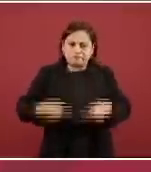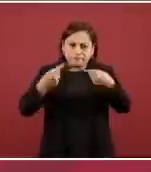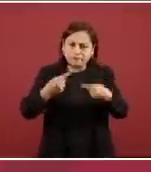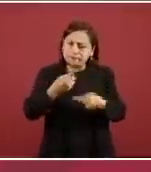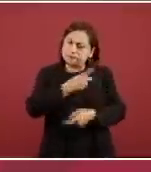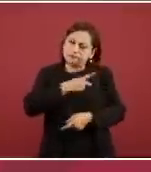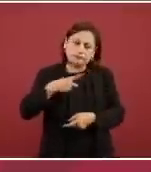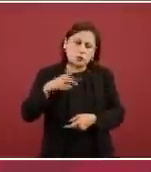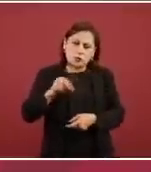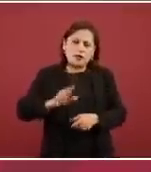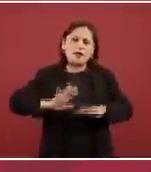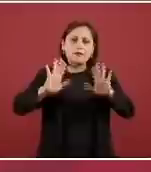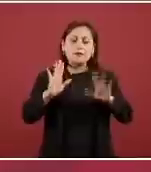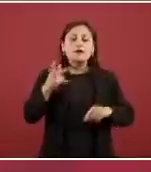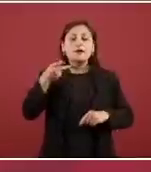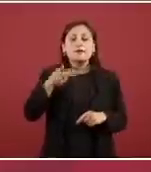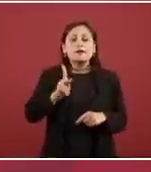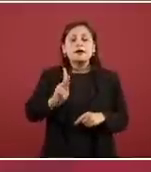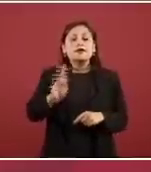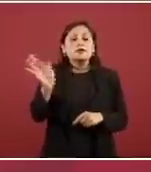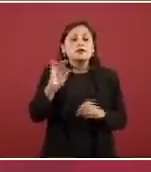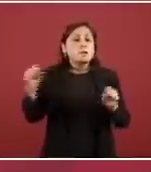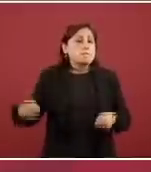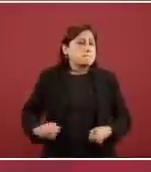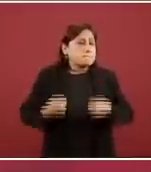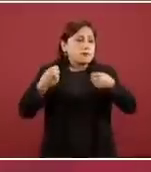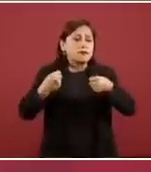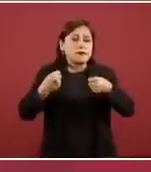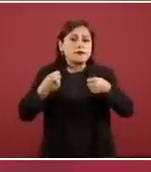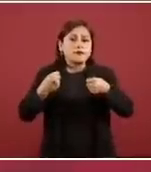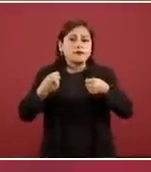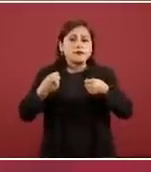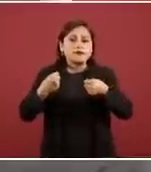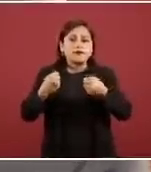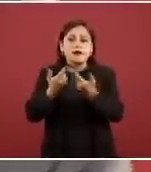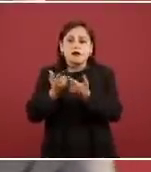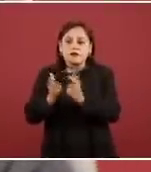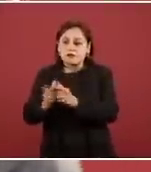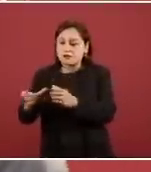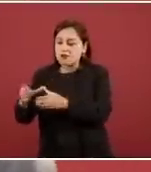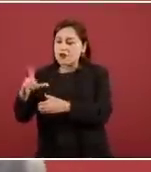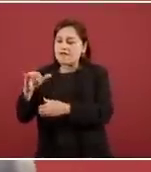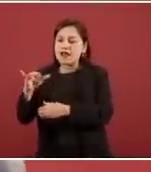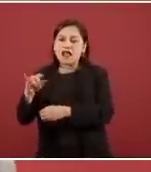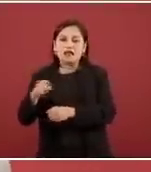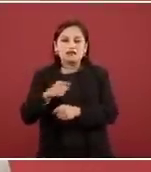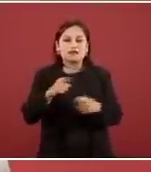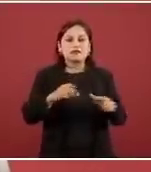confrontación, y si la hay tiene que ser entre liberales y conservadores,